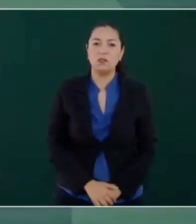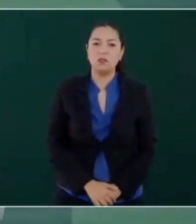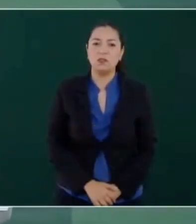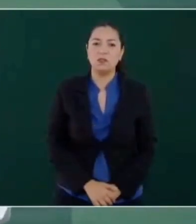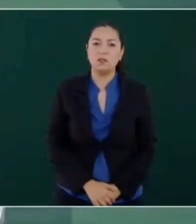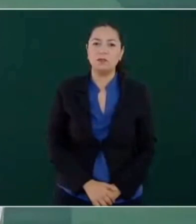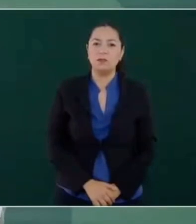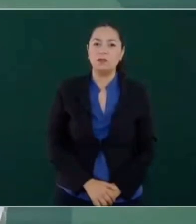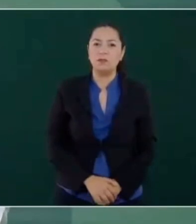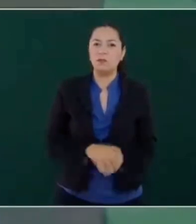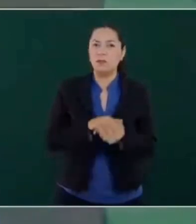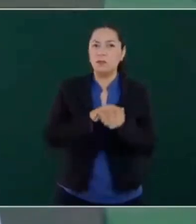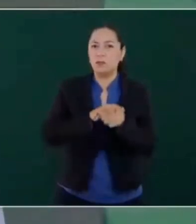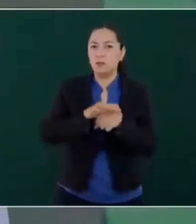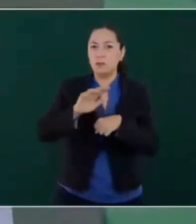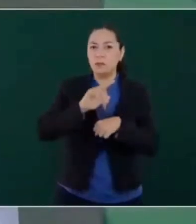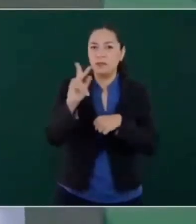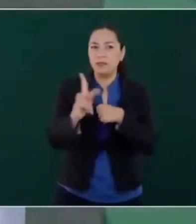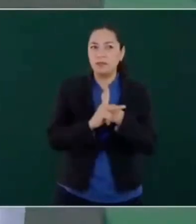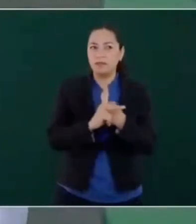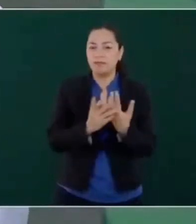¿en qué país vivíamos?